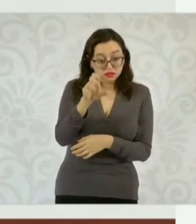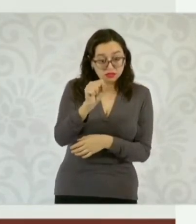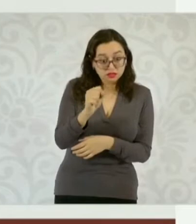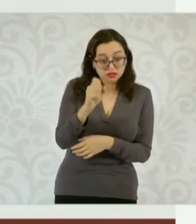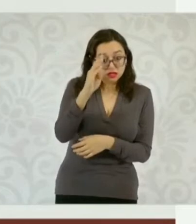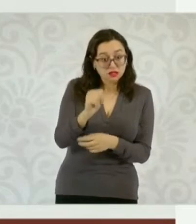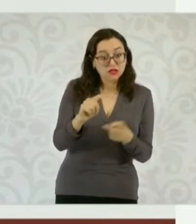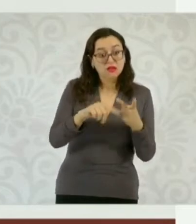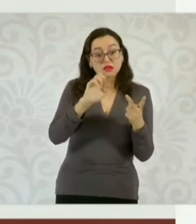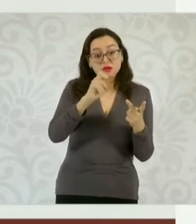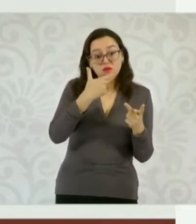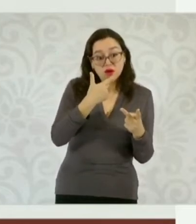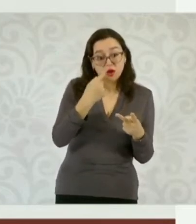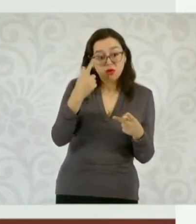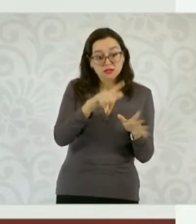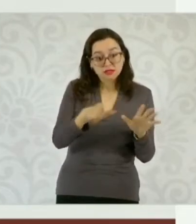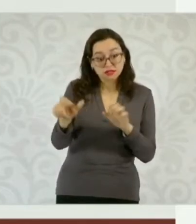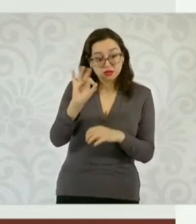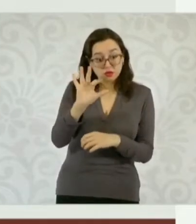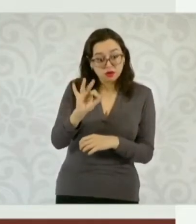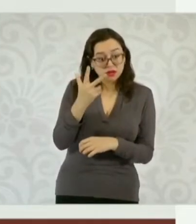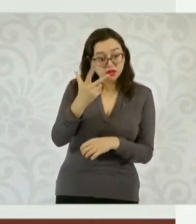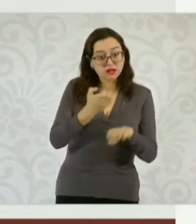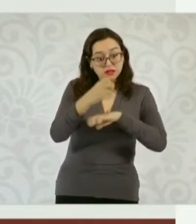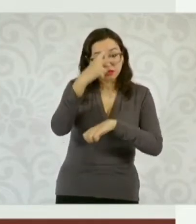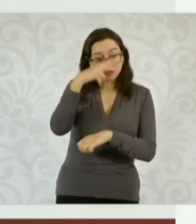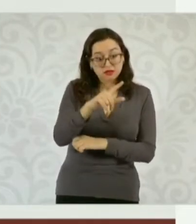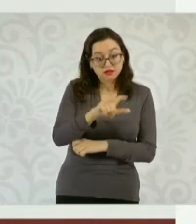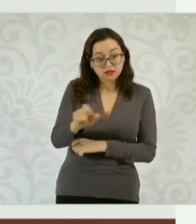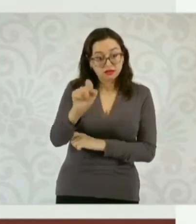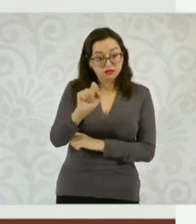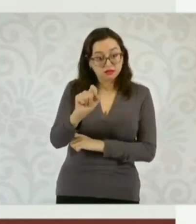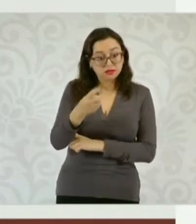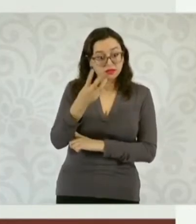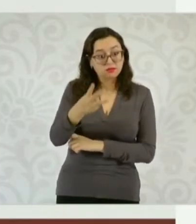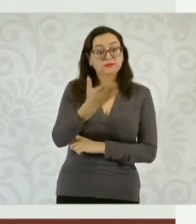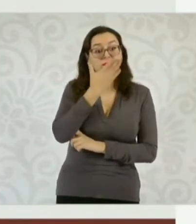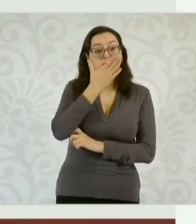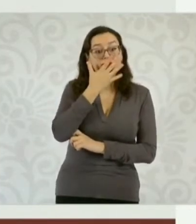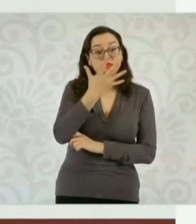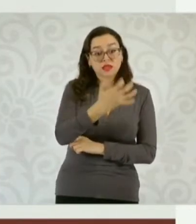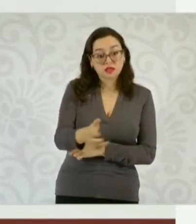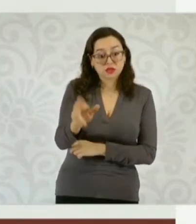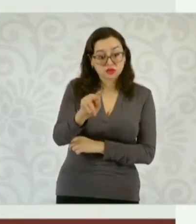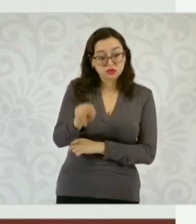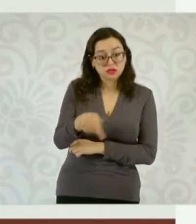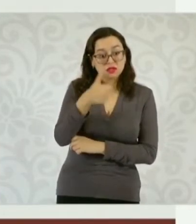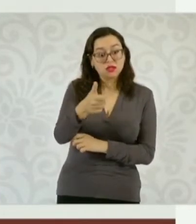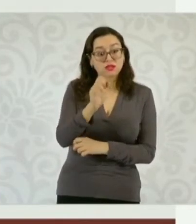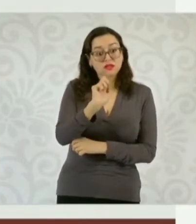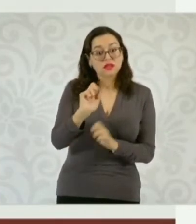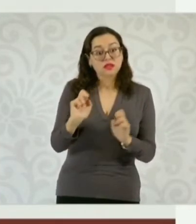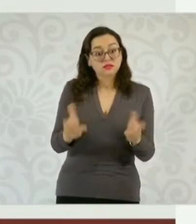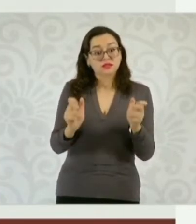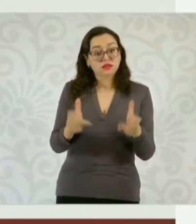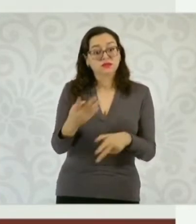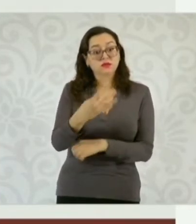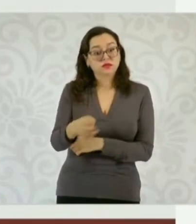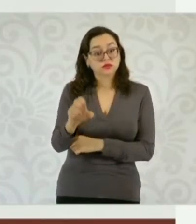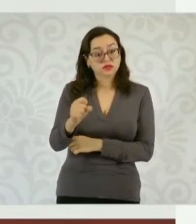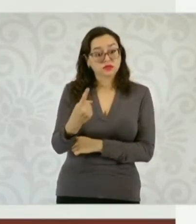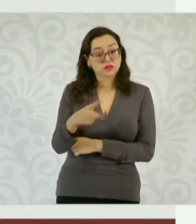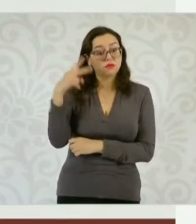con 748, el Estado de México con 723, Sonora 586, Chiapas 461,